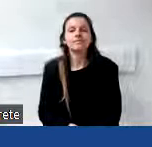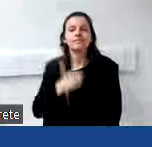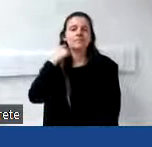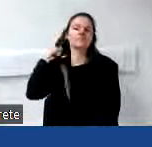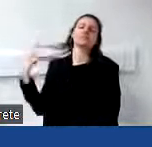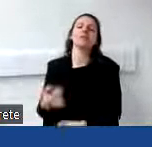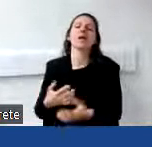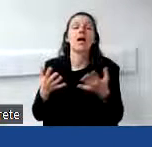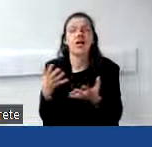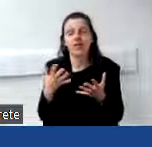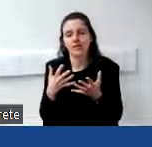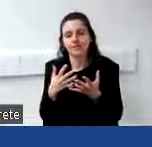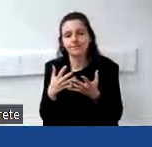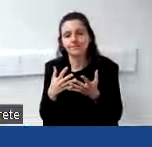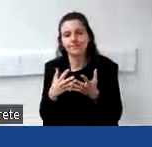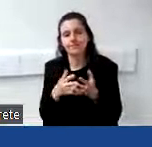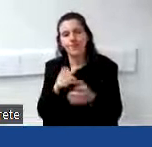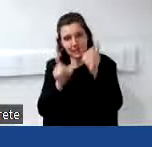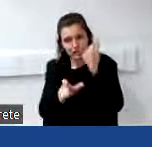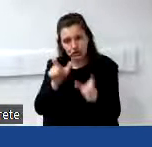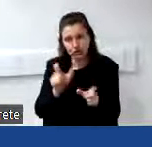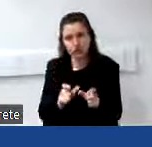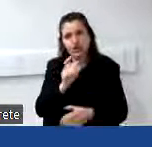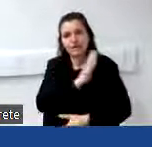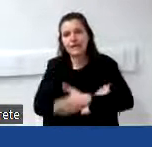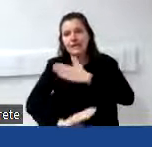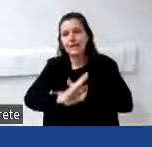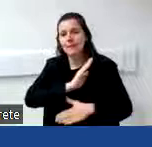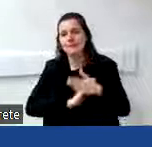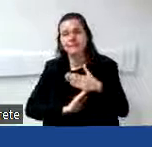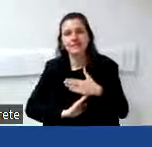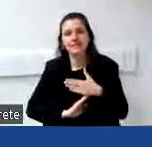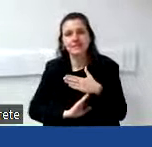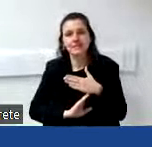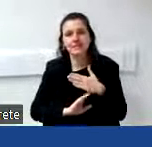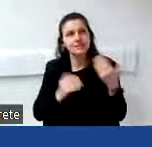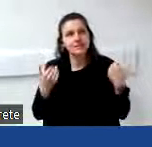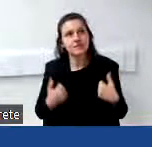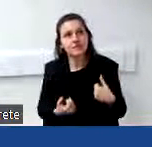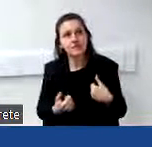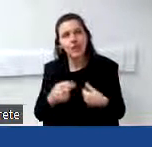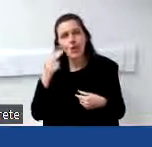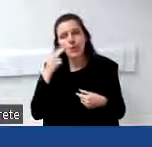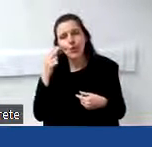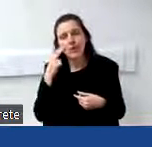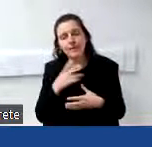Pasamos ahora a lo que es las personas con discapacidad. ¿Sabes que se me tapa acá? Perdón, el cartel, no sé cómo.